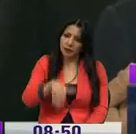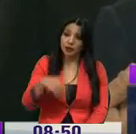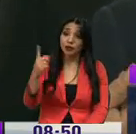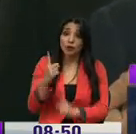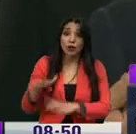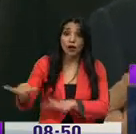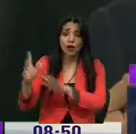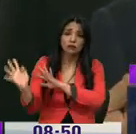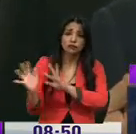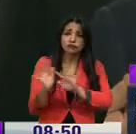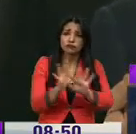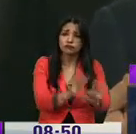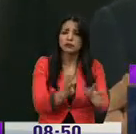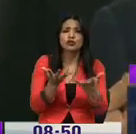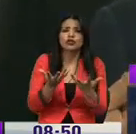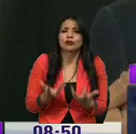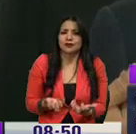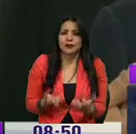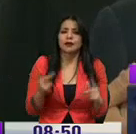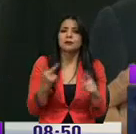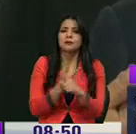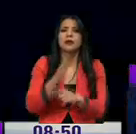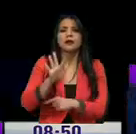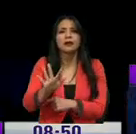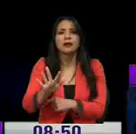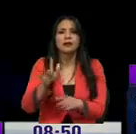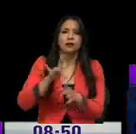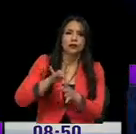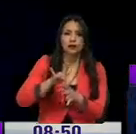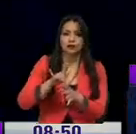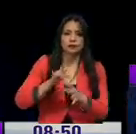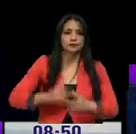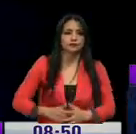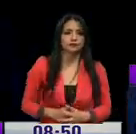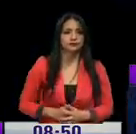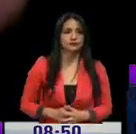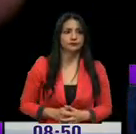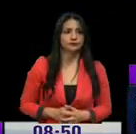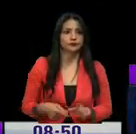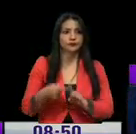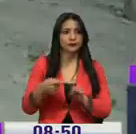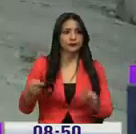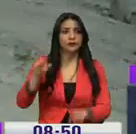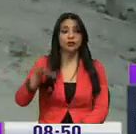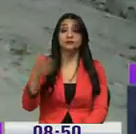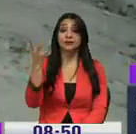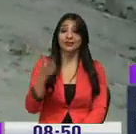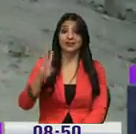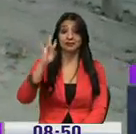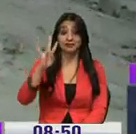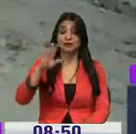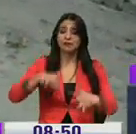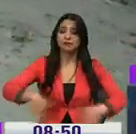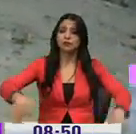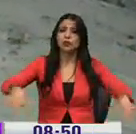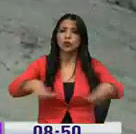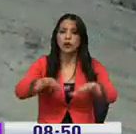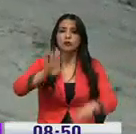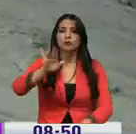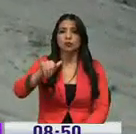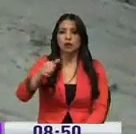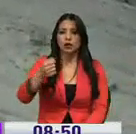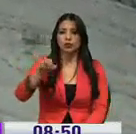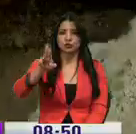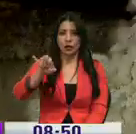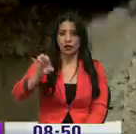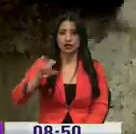la zona. No queremos que corran riesgos. Aproximadamente desde el 2017, en esta zona de Buenos Aires